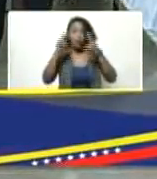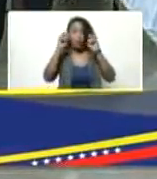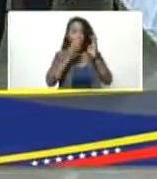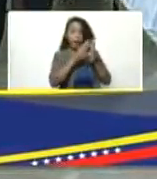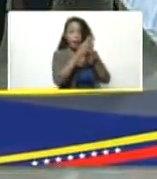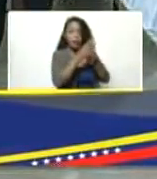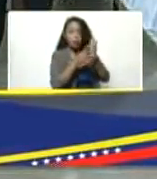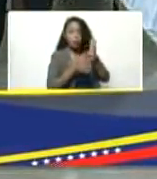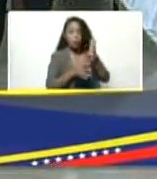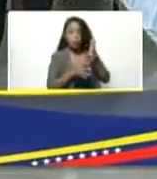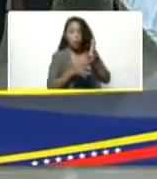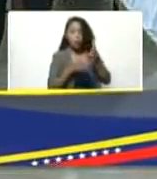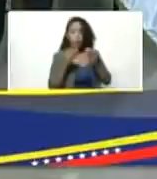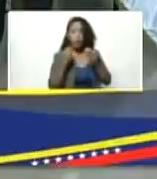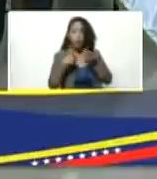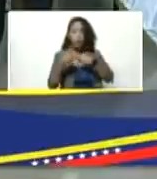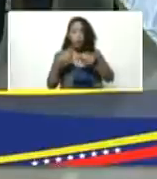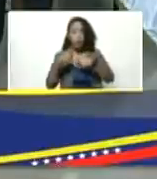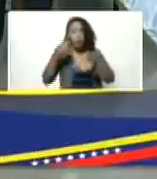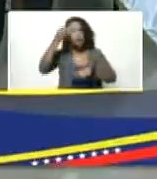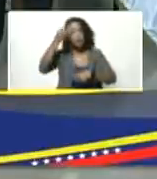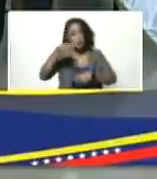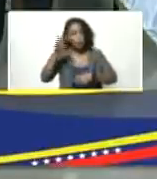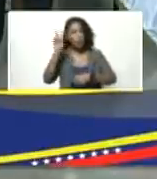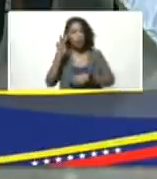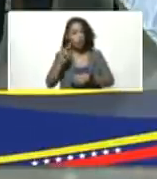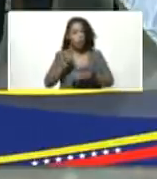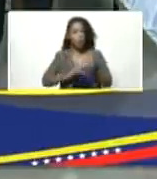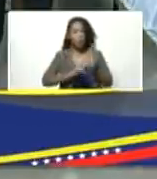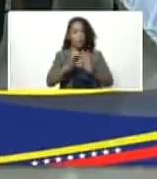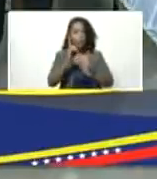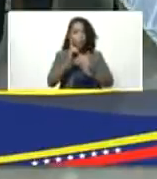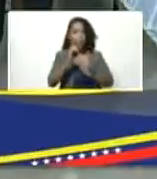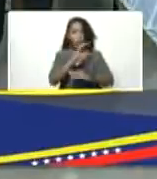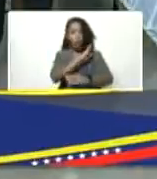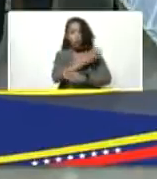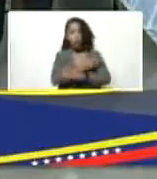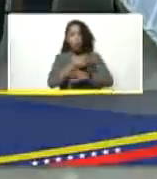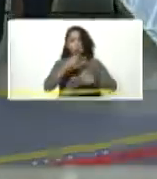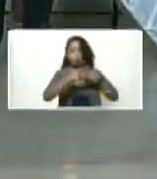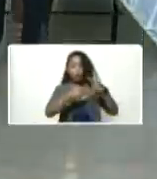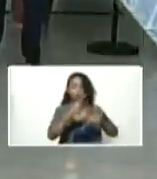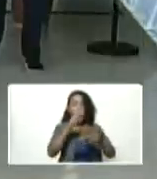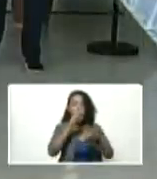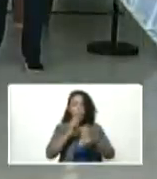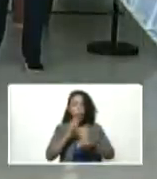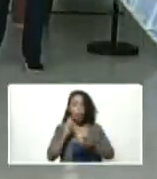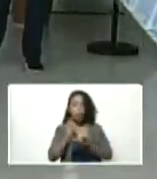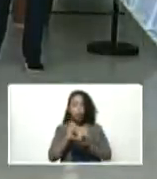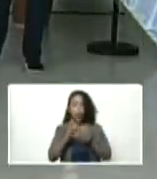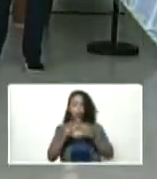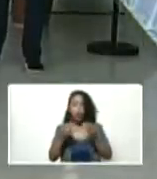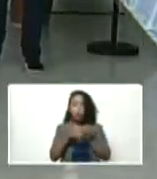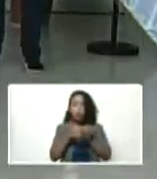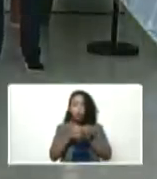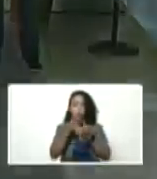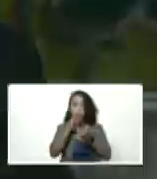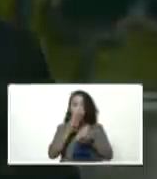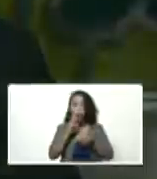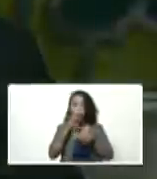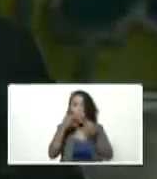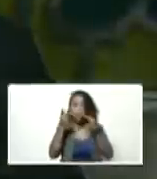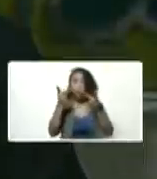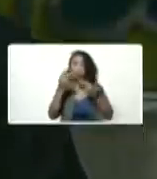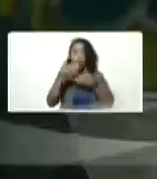comercial que cree la Venezuela potencia y que desarrolle las fuerzas productivas. En ese sentido, el Banco del Tesoro y toda la banca pública da el